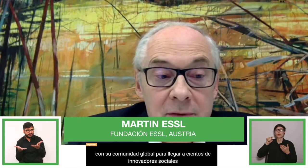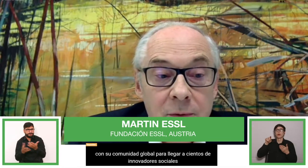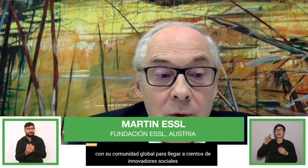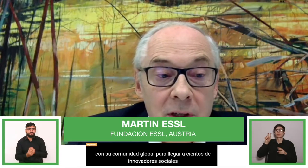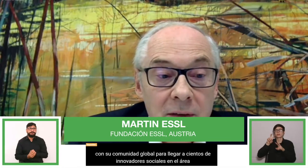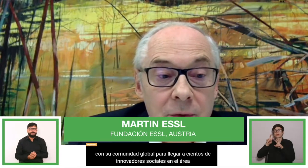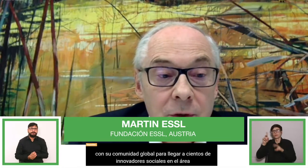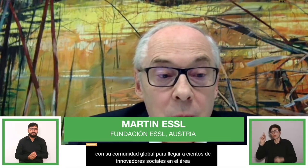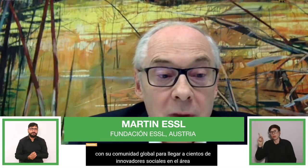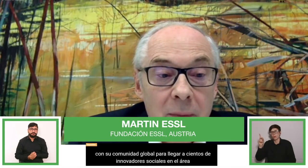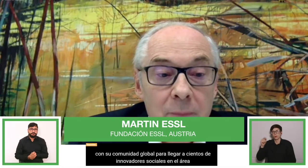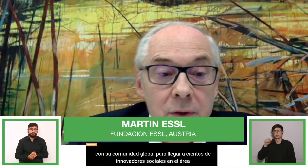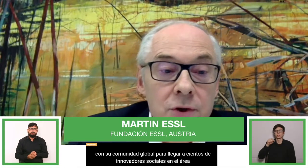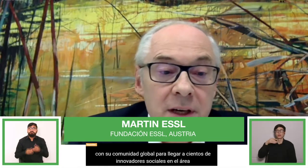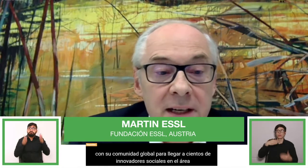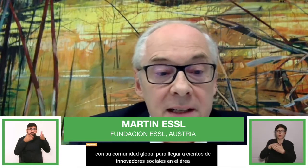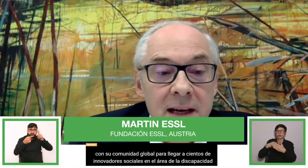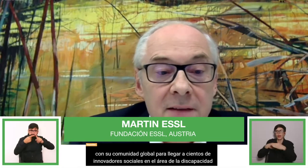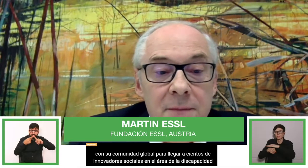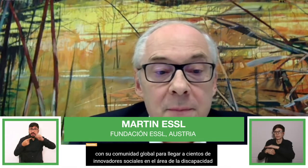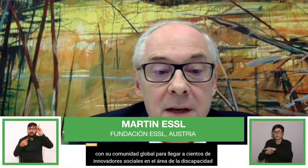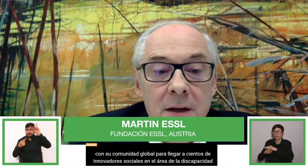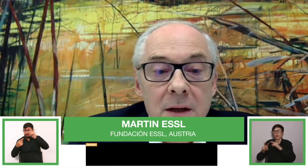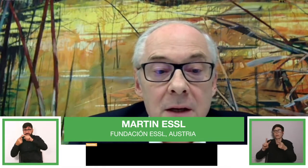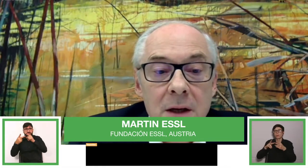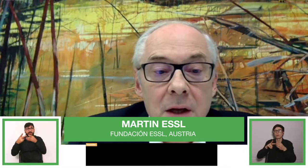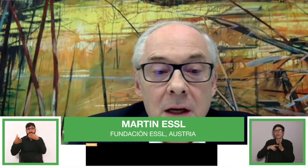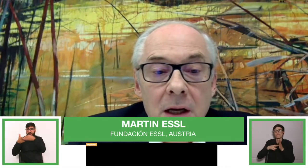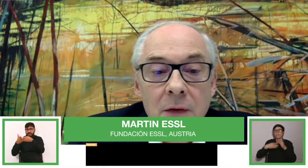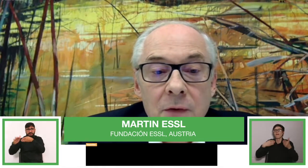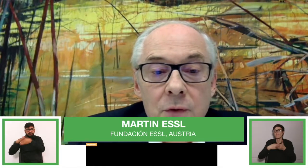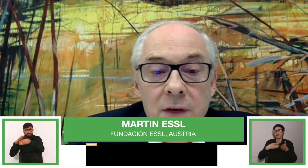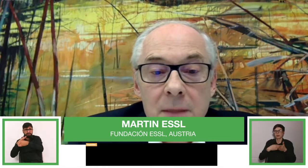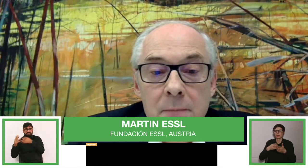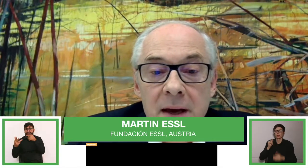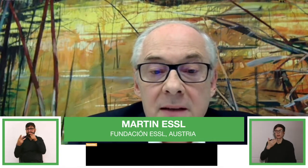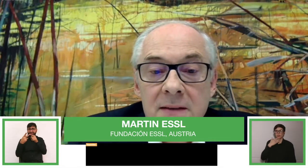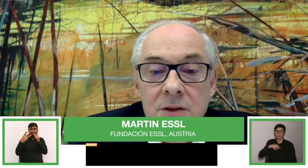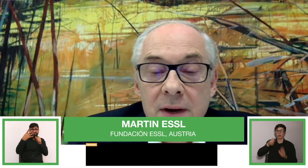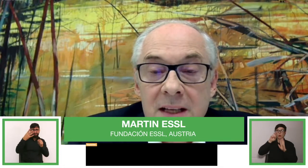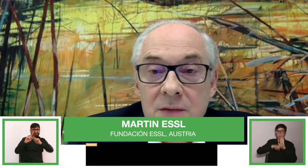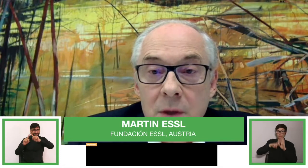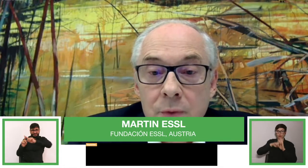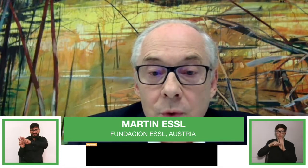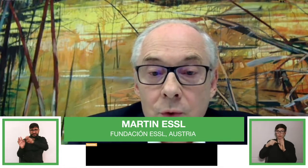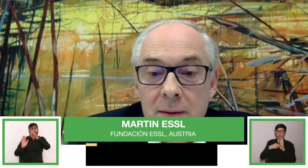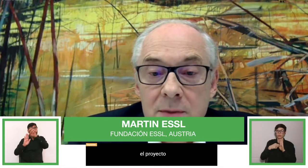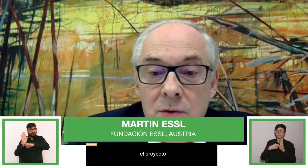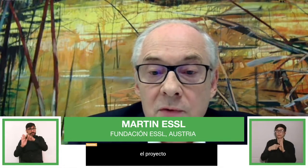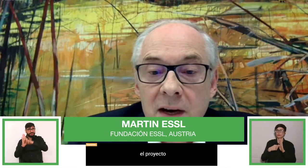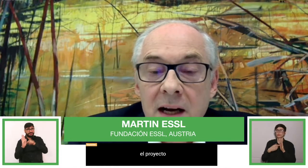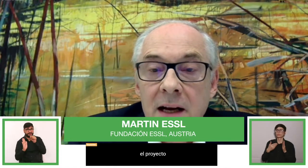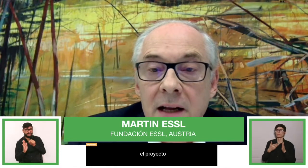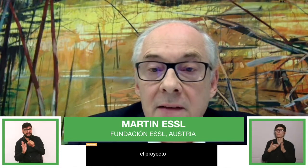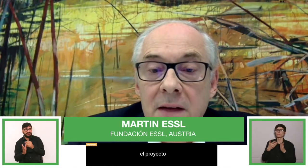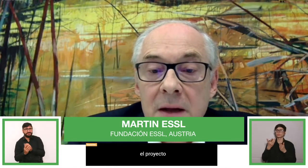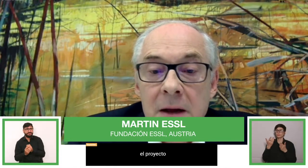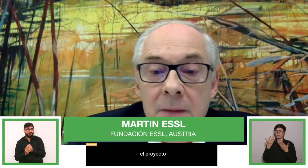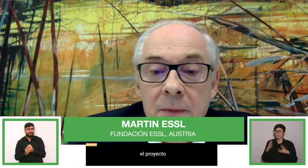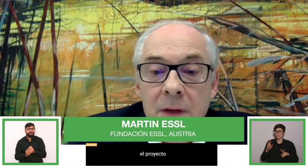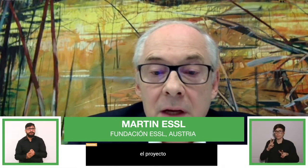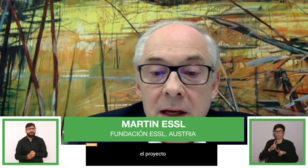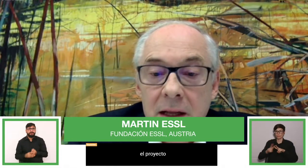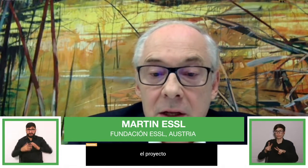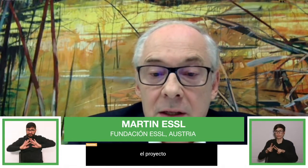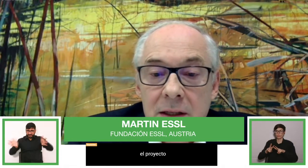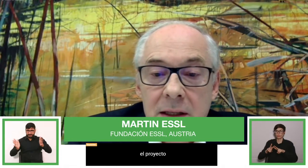las conferencias que hemos comentado. El proyecto se realiza mediante